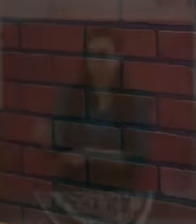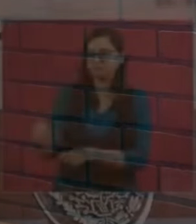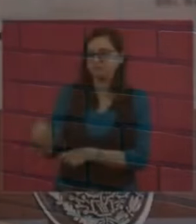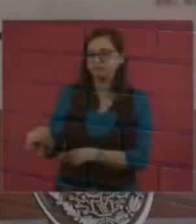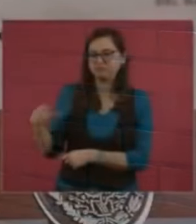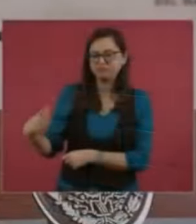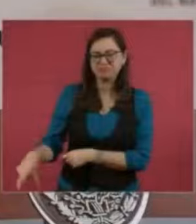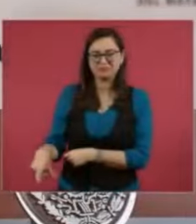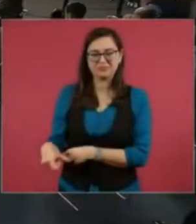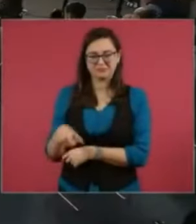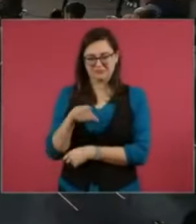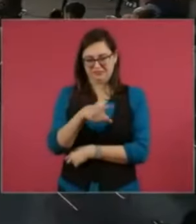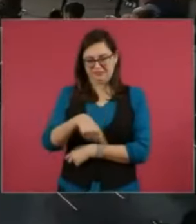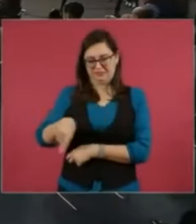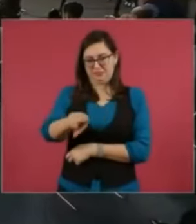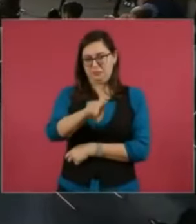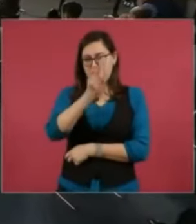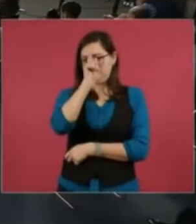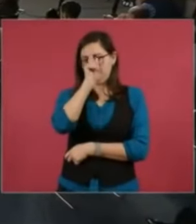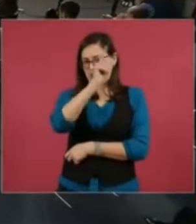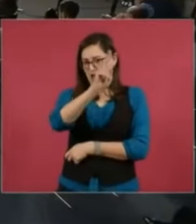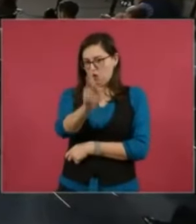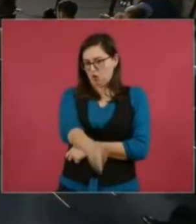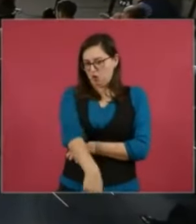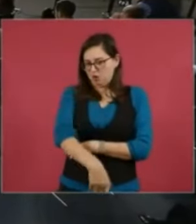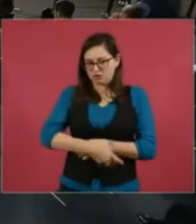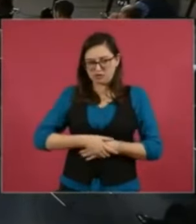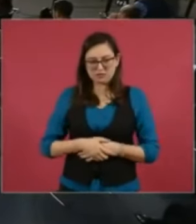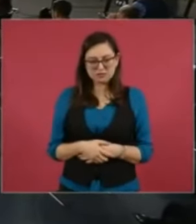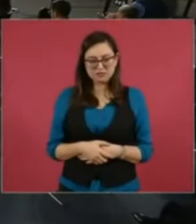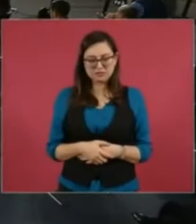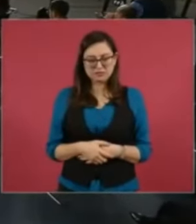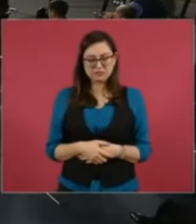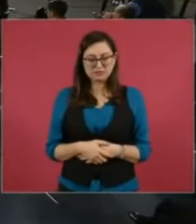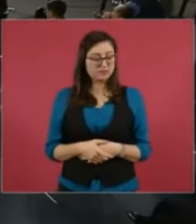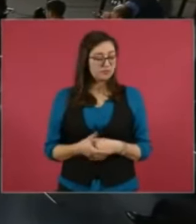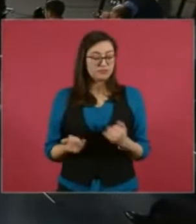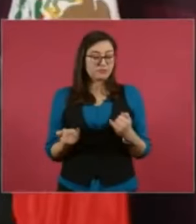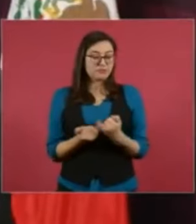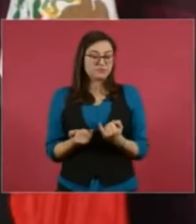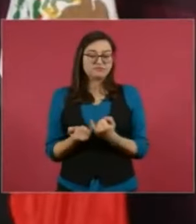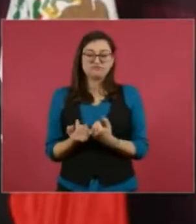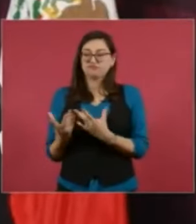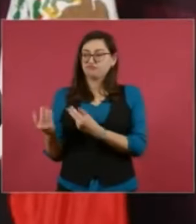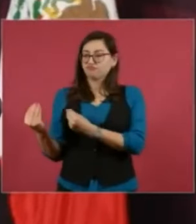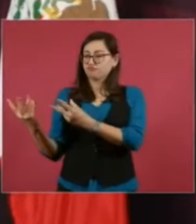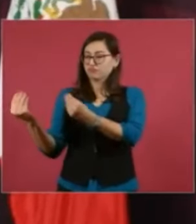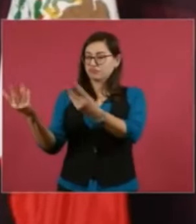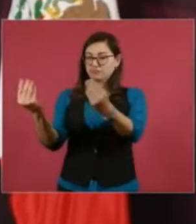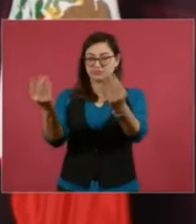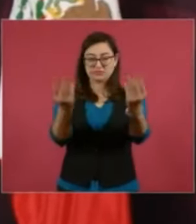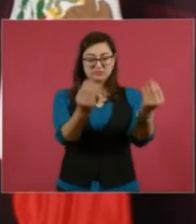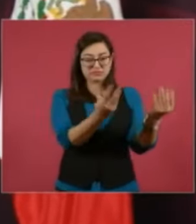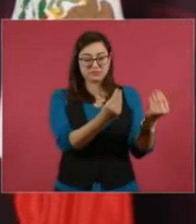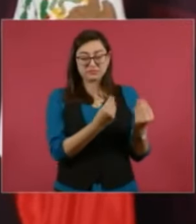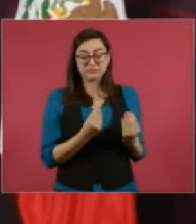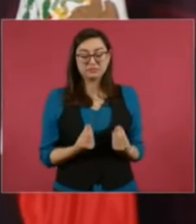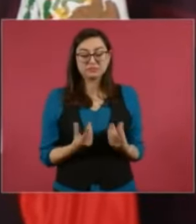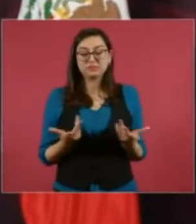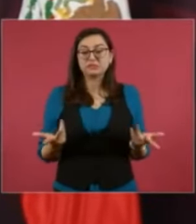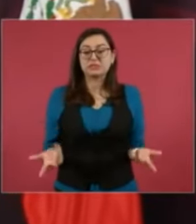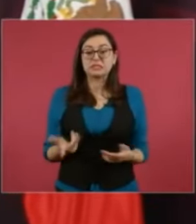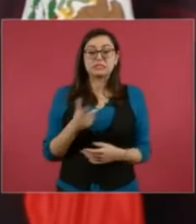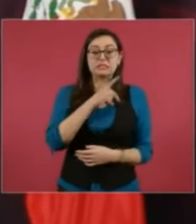Obrador sí Muchos otros Entonces no hay